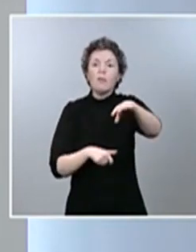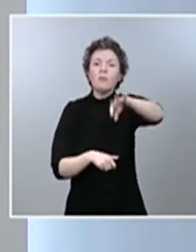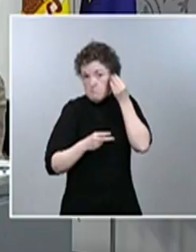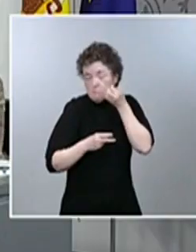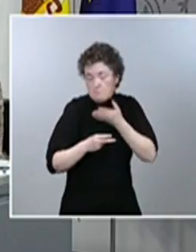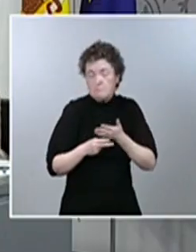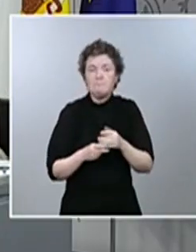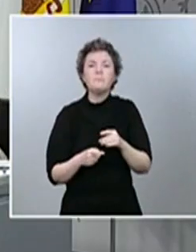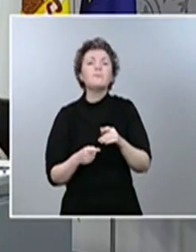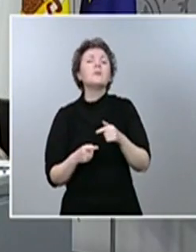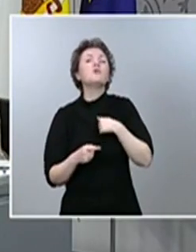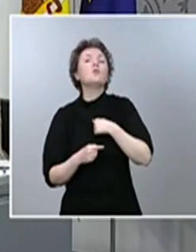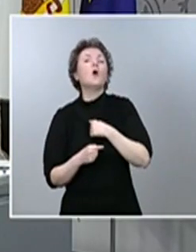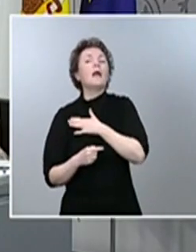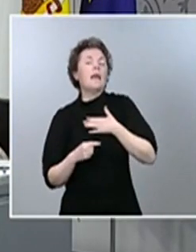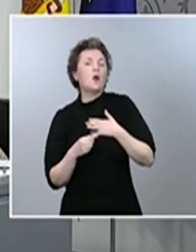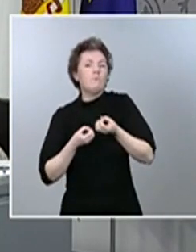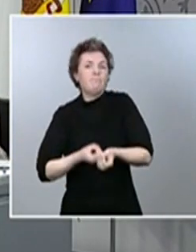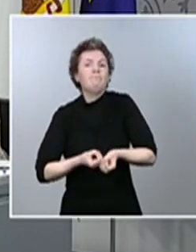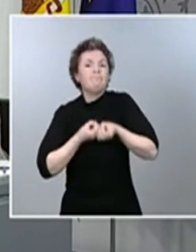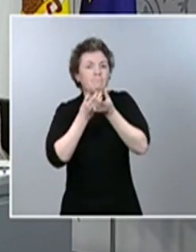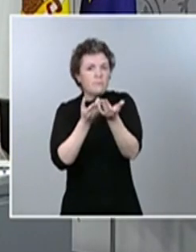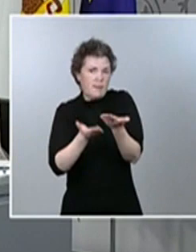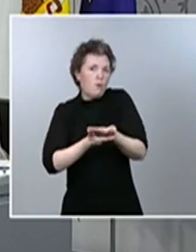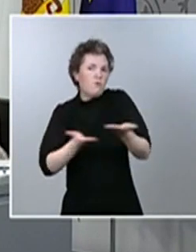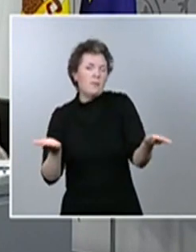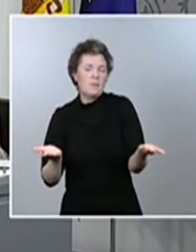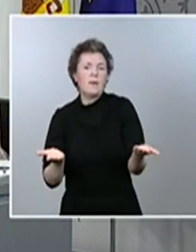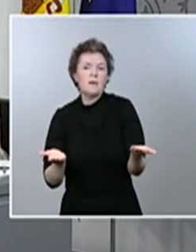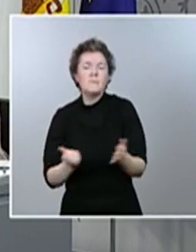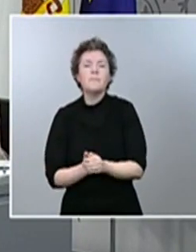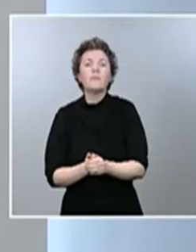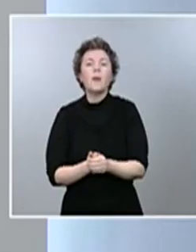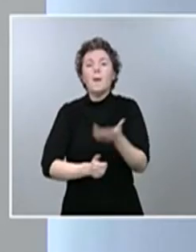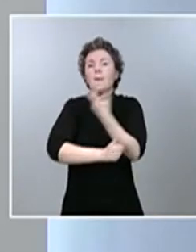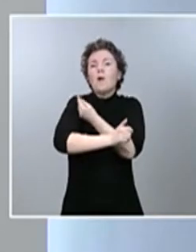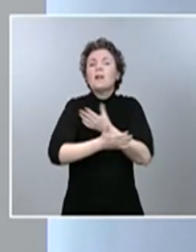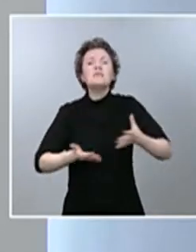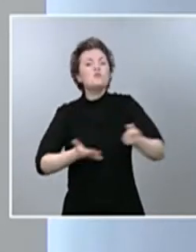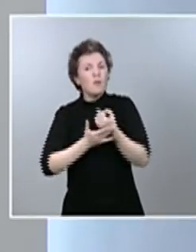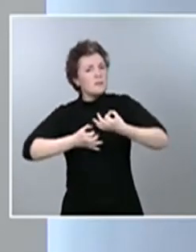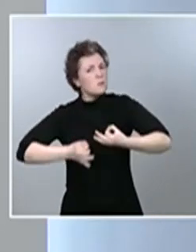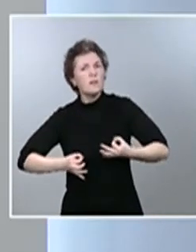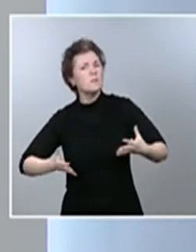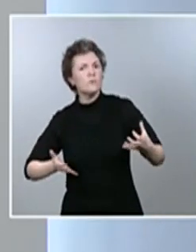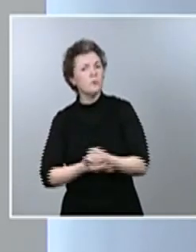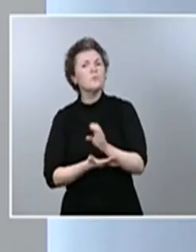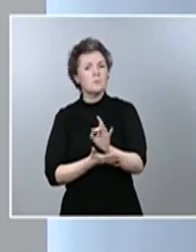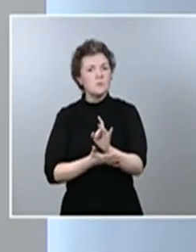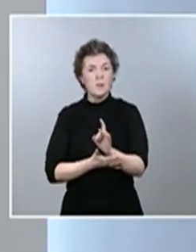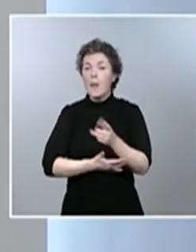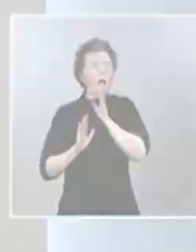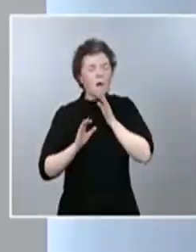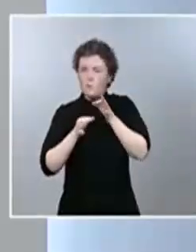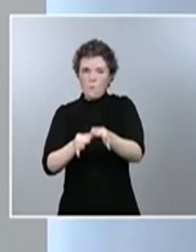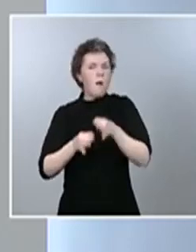dejó abierta. Mandar un mensaje de confianza. Todas las vacunas son seguras y todas las vacunas son